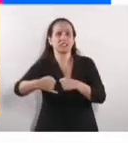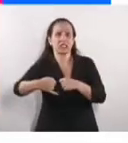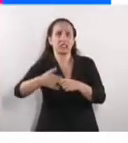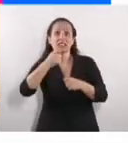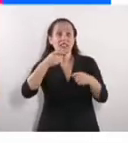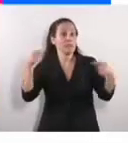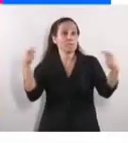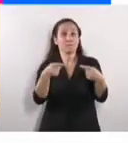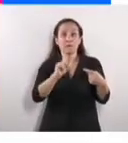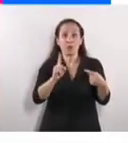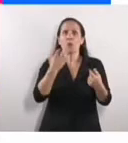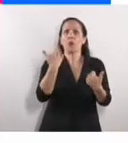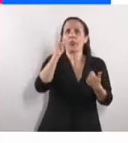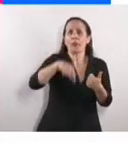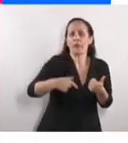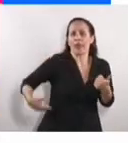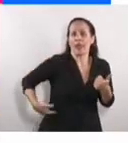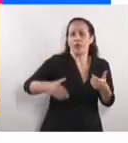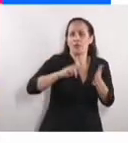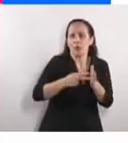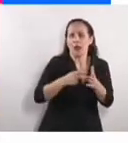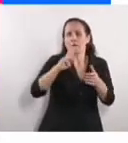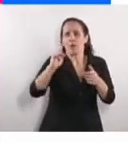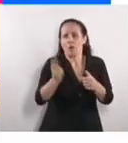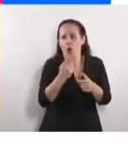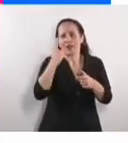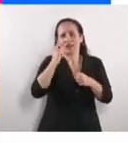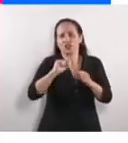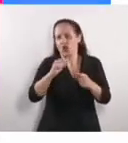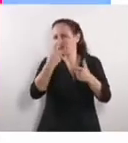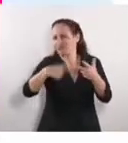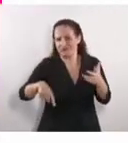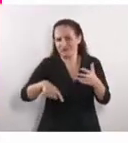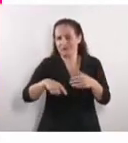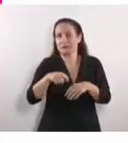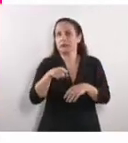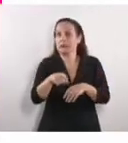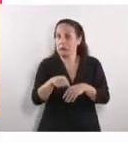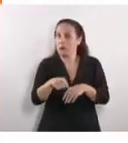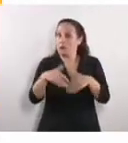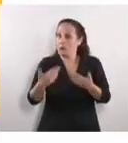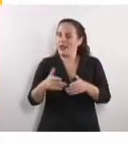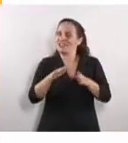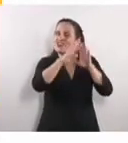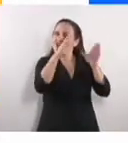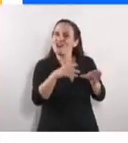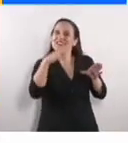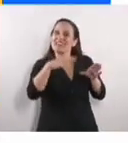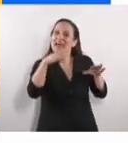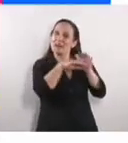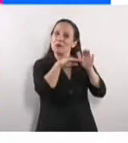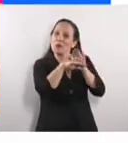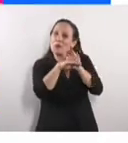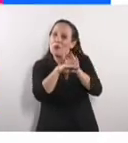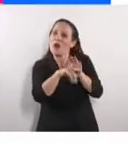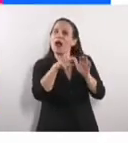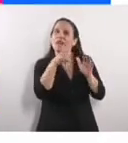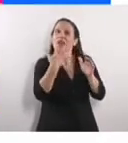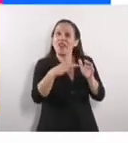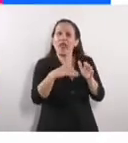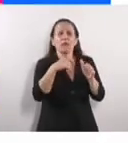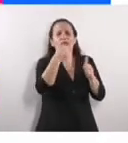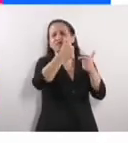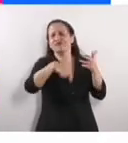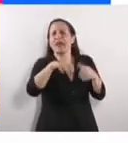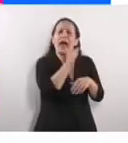anemia, fallo renal, shock o muerte. Por eso, los bancos necesitan tener sangre de todos los grupos y